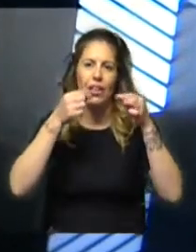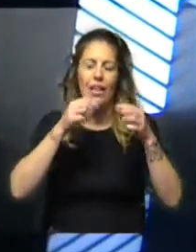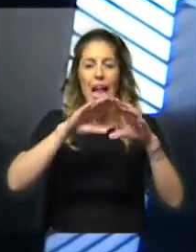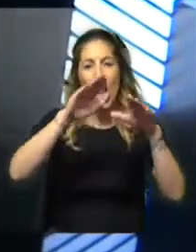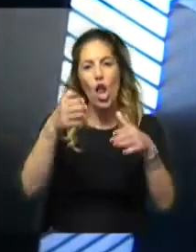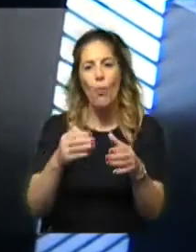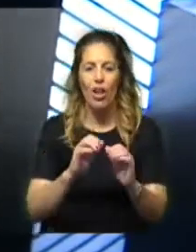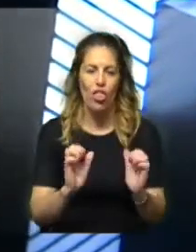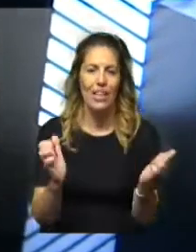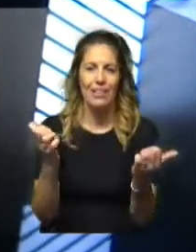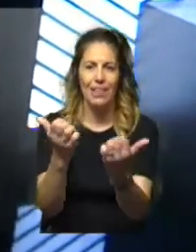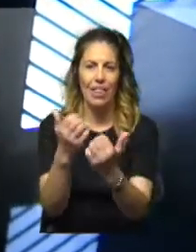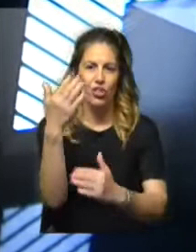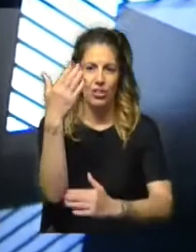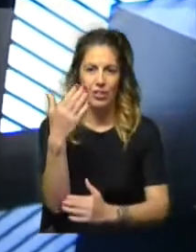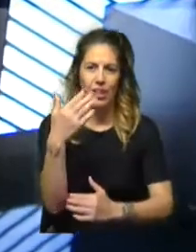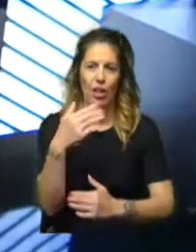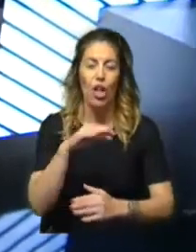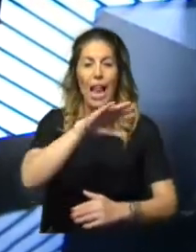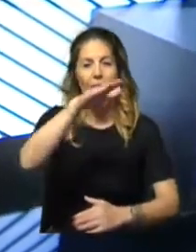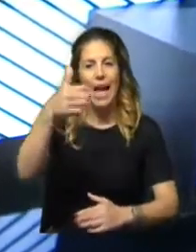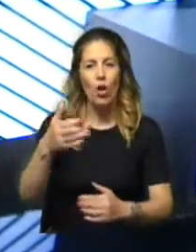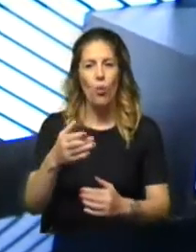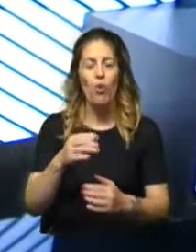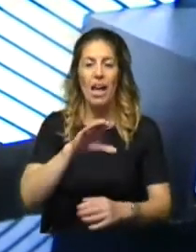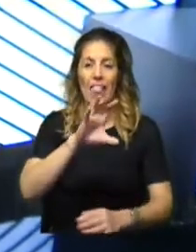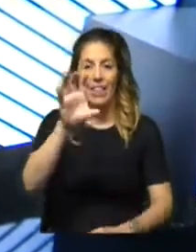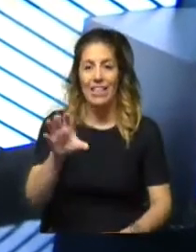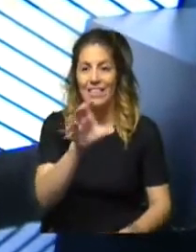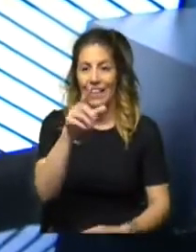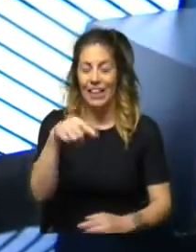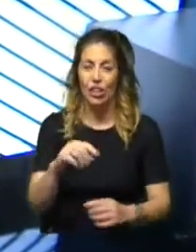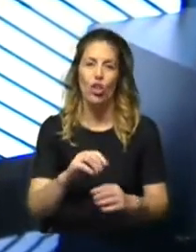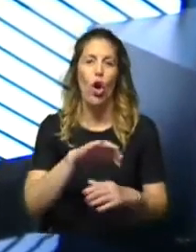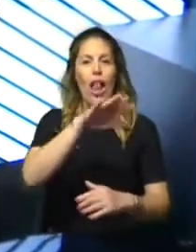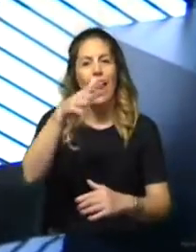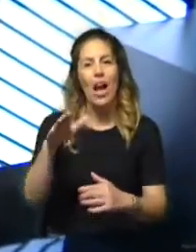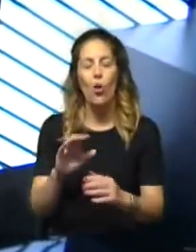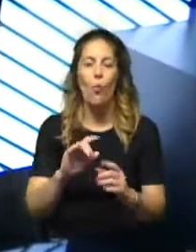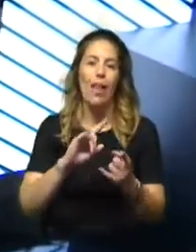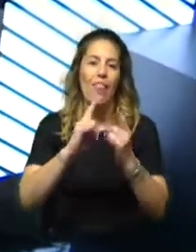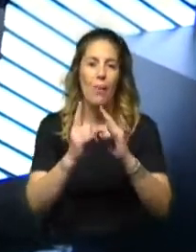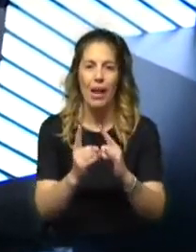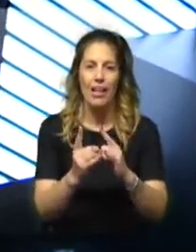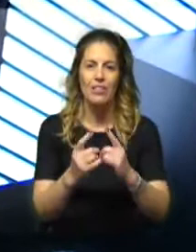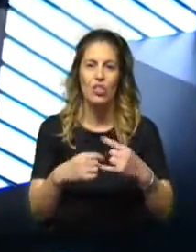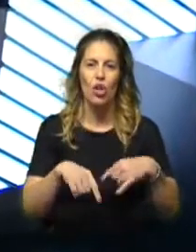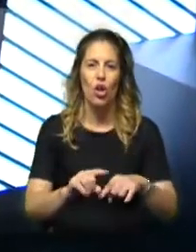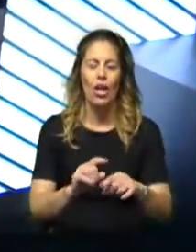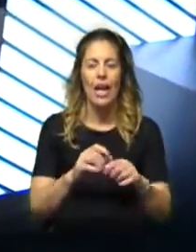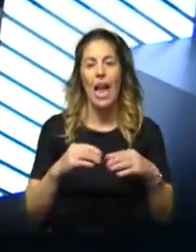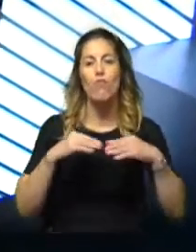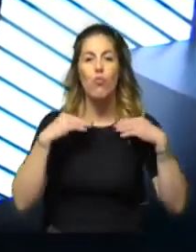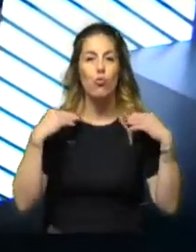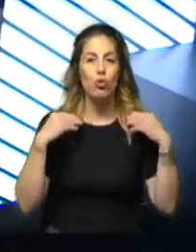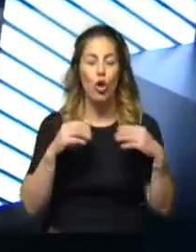óvalo del estadio la cúpula del Cerrito la cúpula del palacio el gusto de un